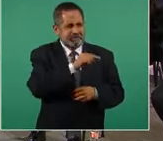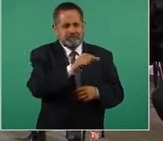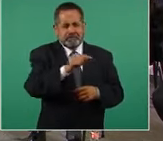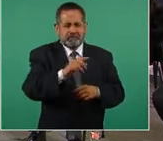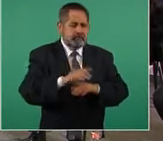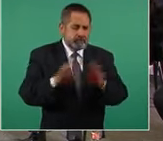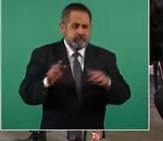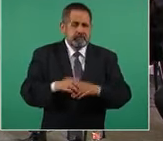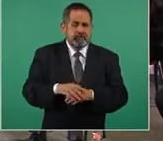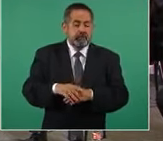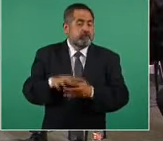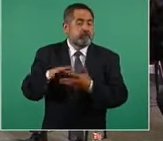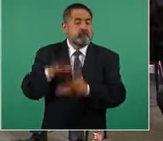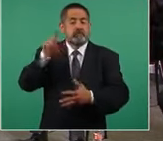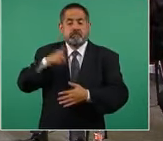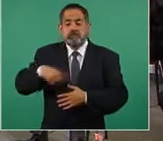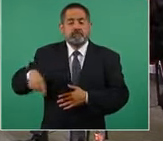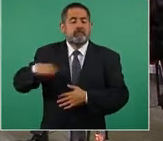Por lo general,